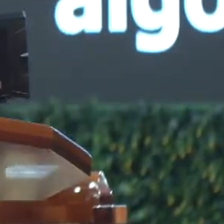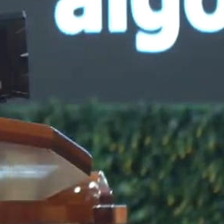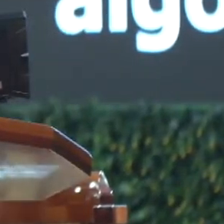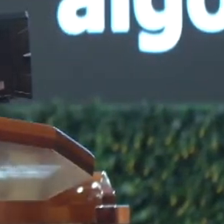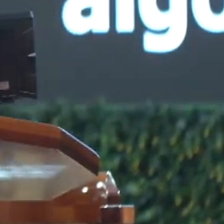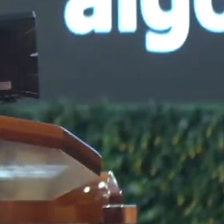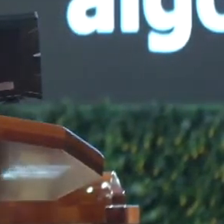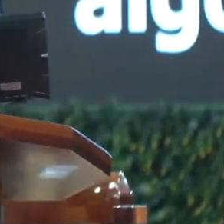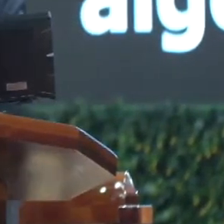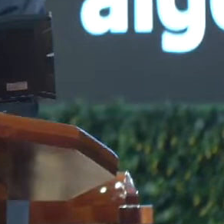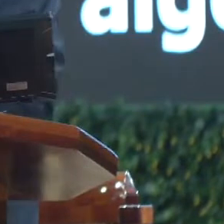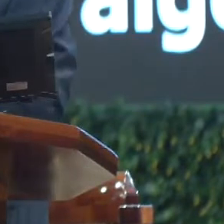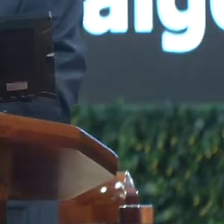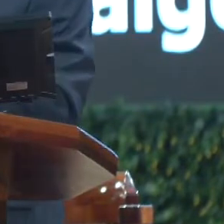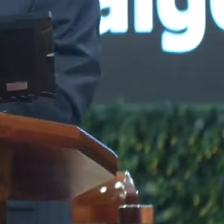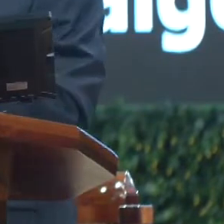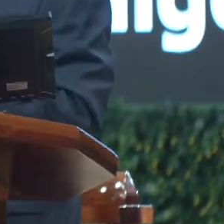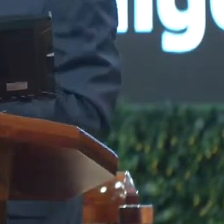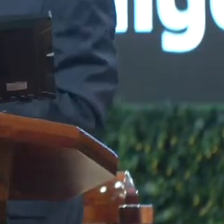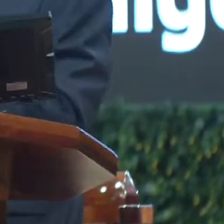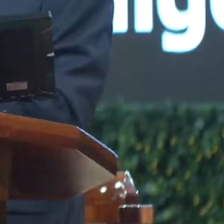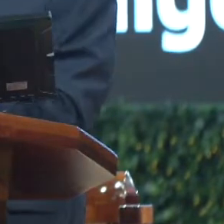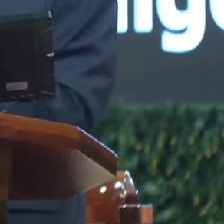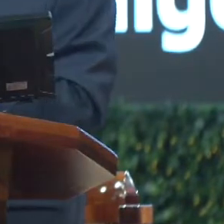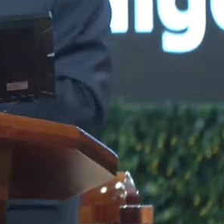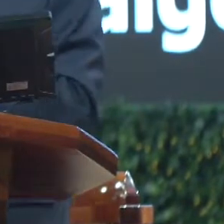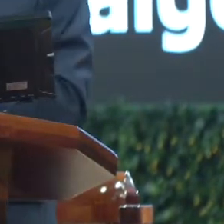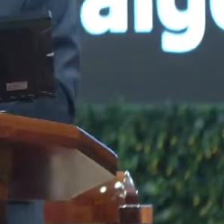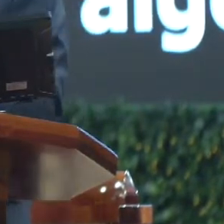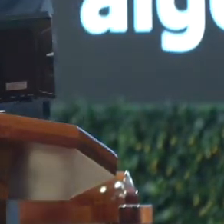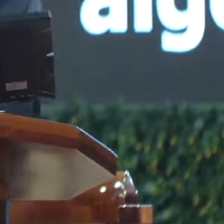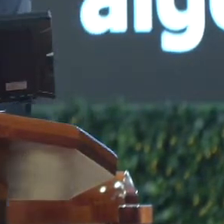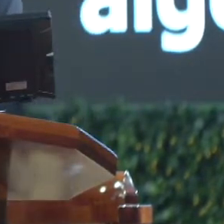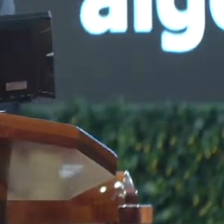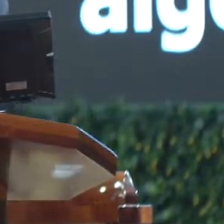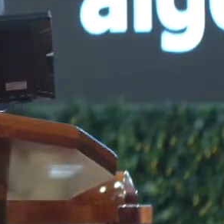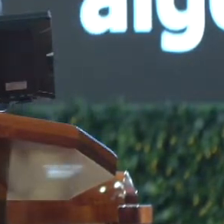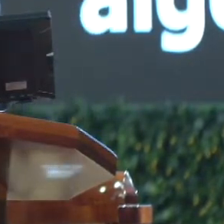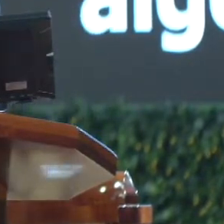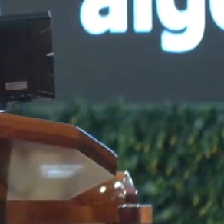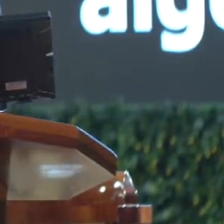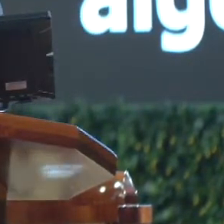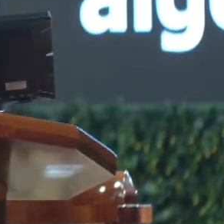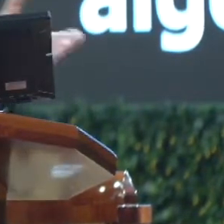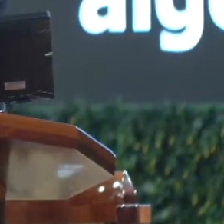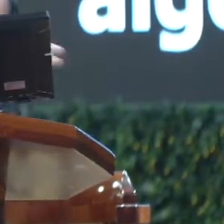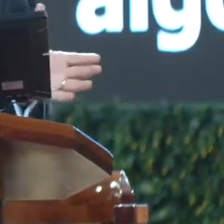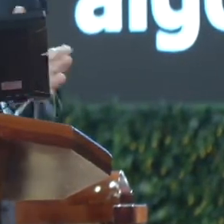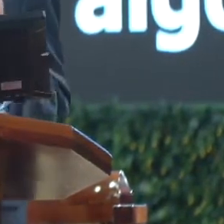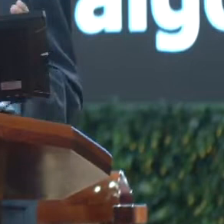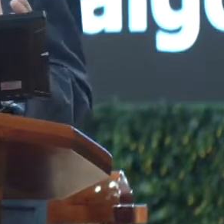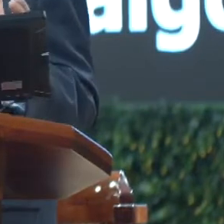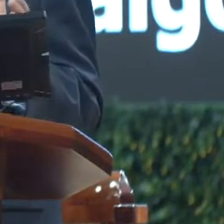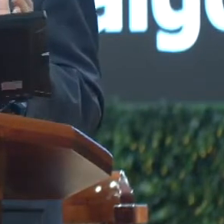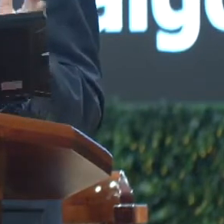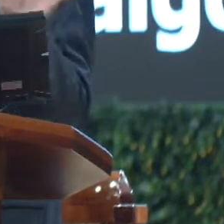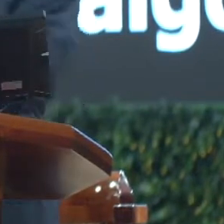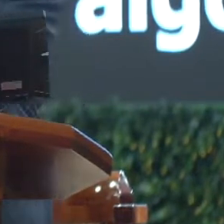él le dice a ella que él tiene un cuarto ahí en el hotel, y entonces pagan la